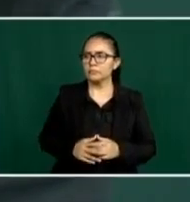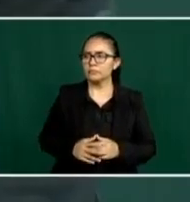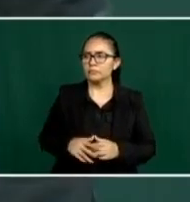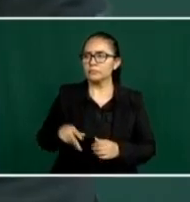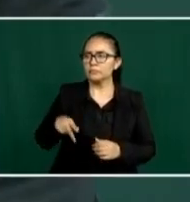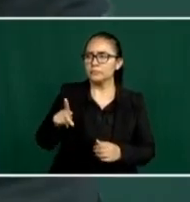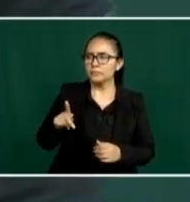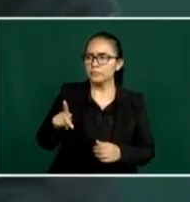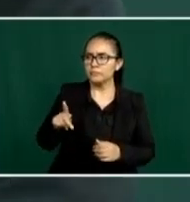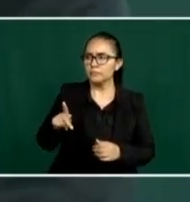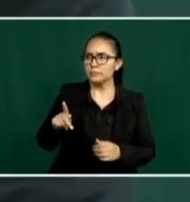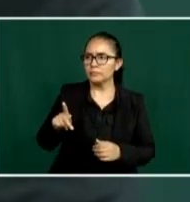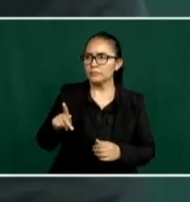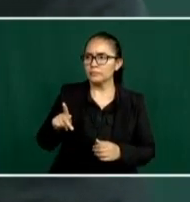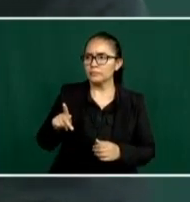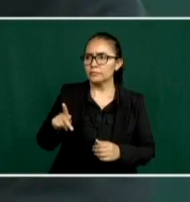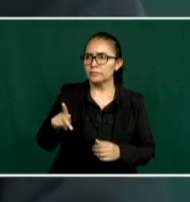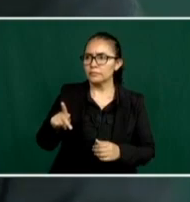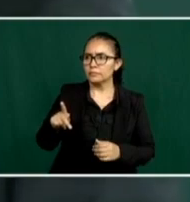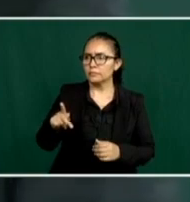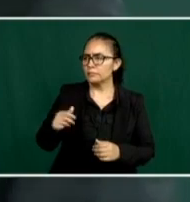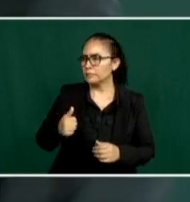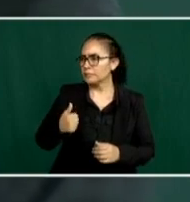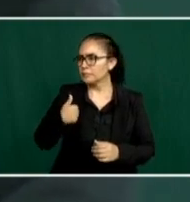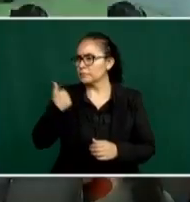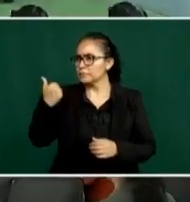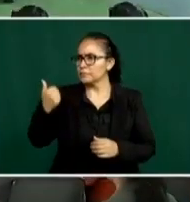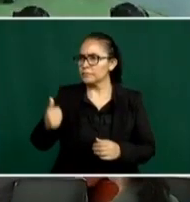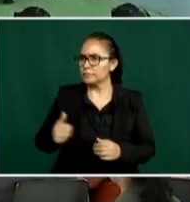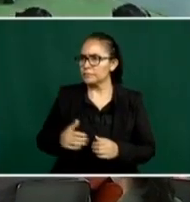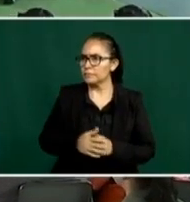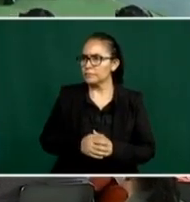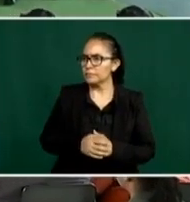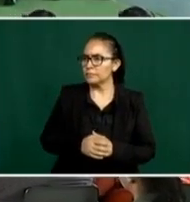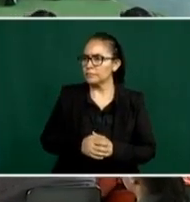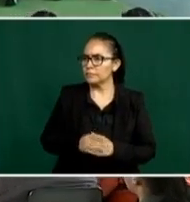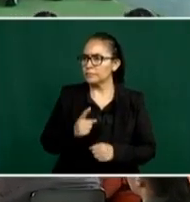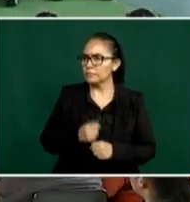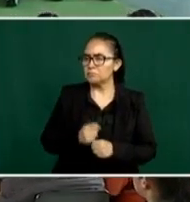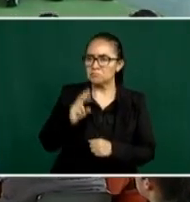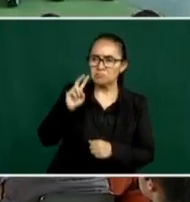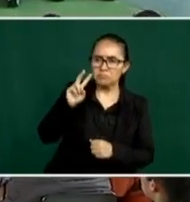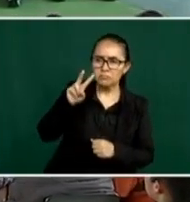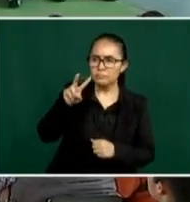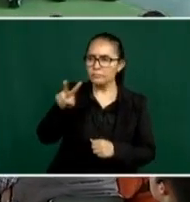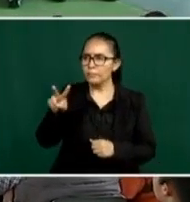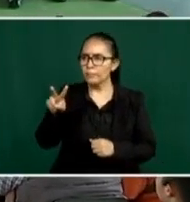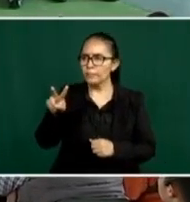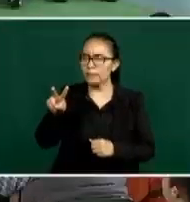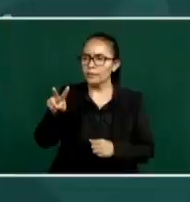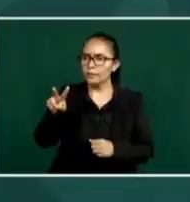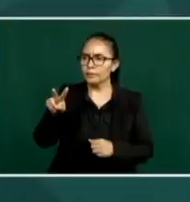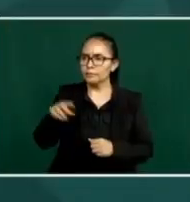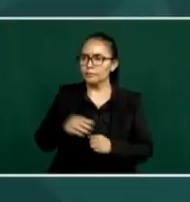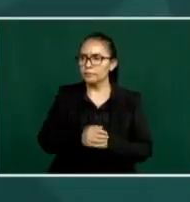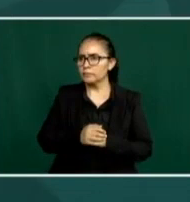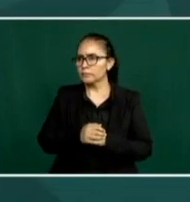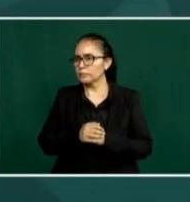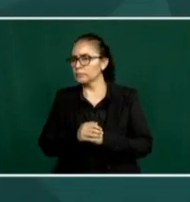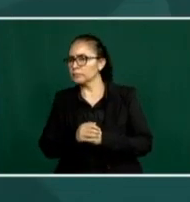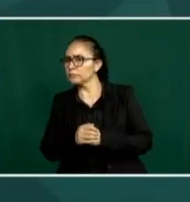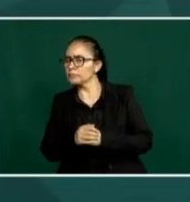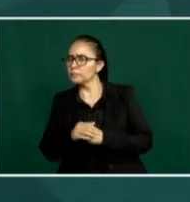Pero para contestar concretamente tu pregunta, no veo amenaza de